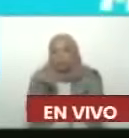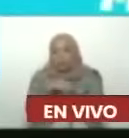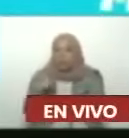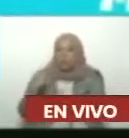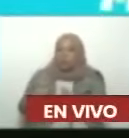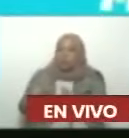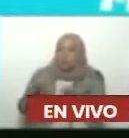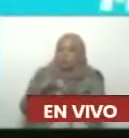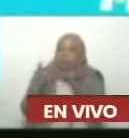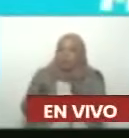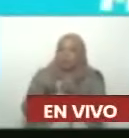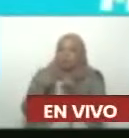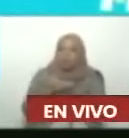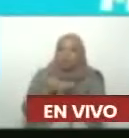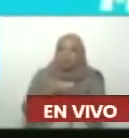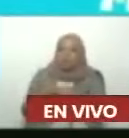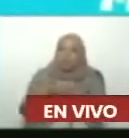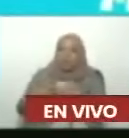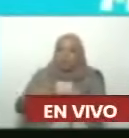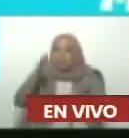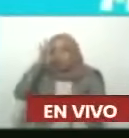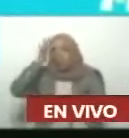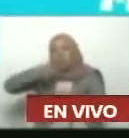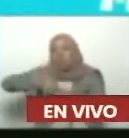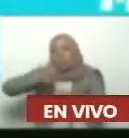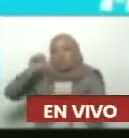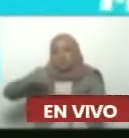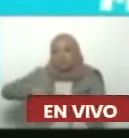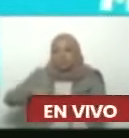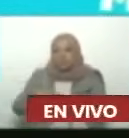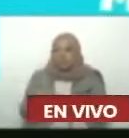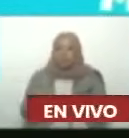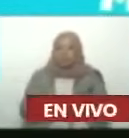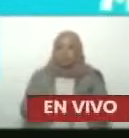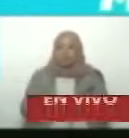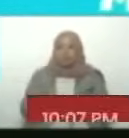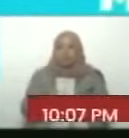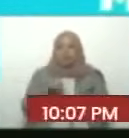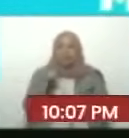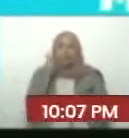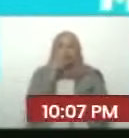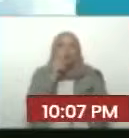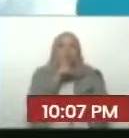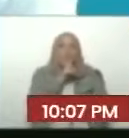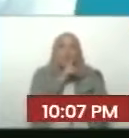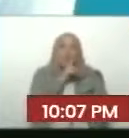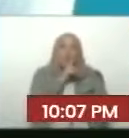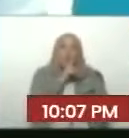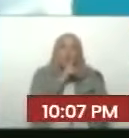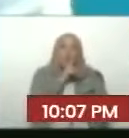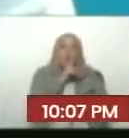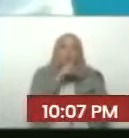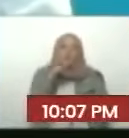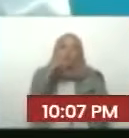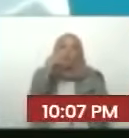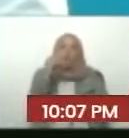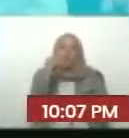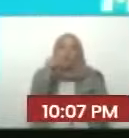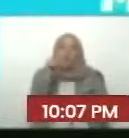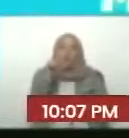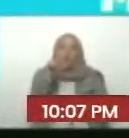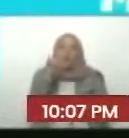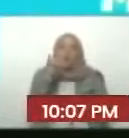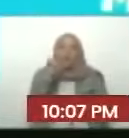fue el pionero. Sí, yo quisiera... Él tuvo fe. Decirle a mi padre ahorita... ¿Cómo se llama tu papá? Olinto Lobo. Olinto